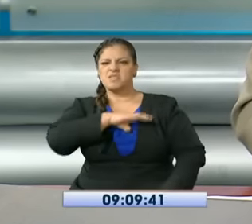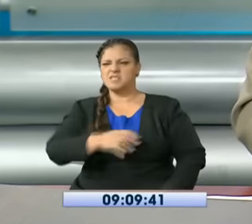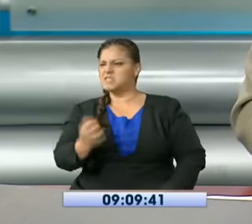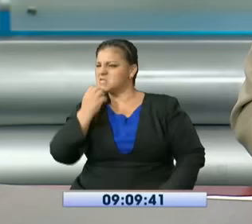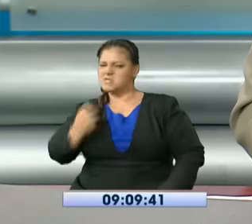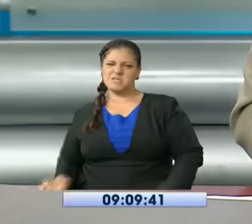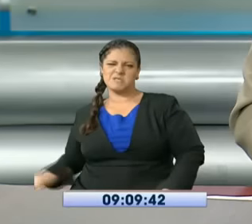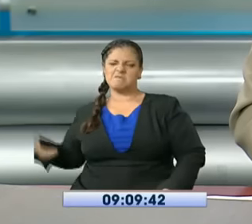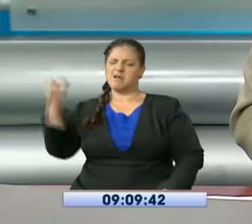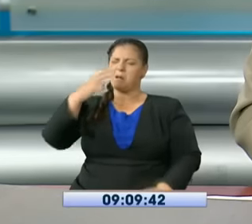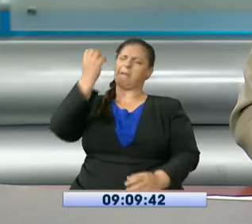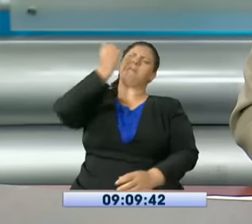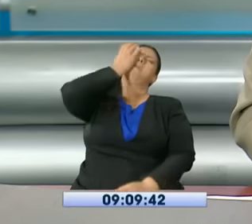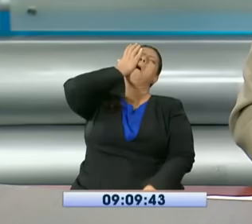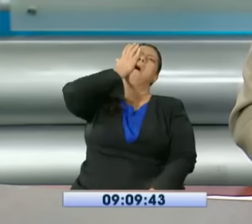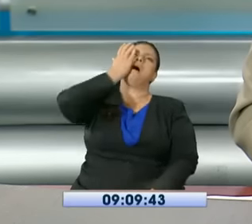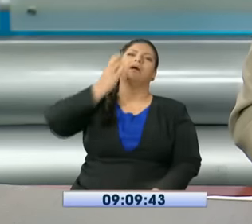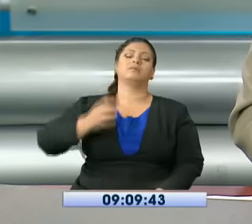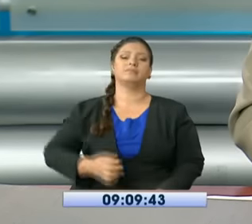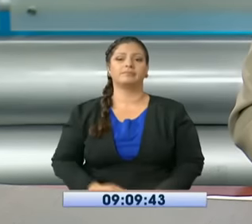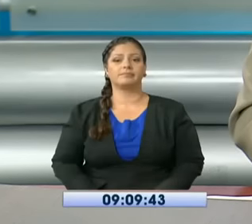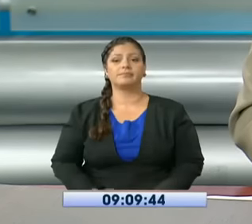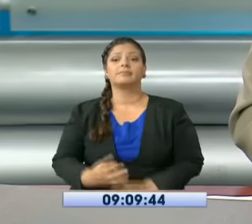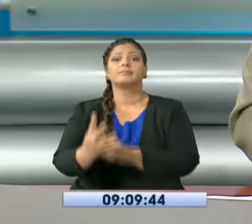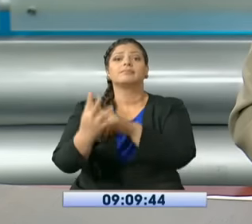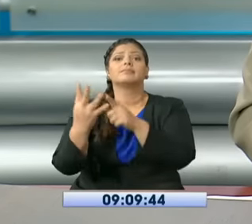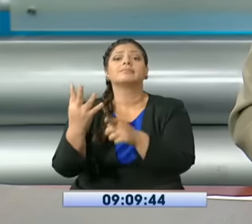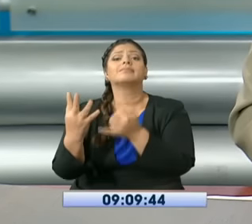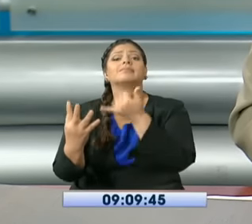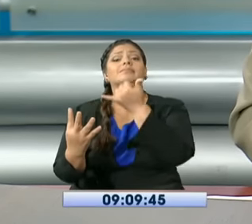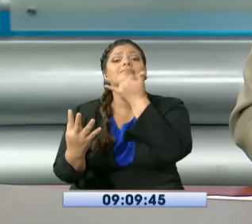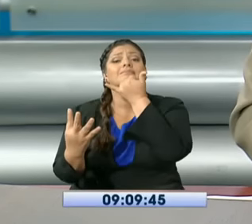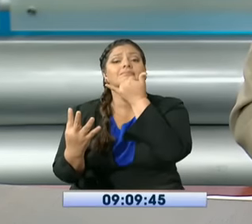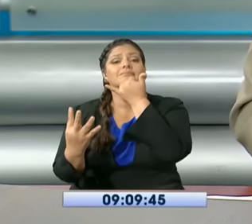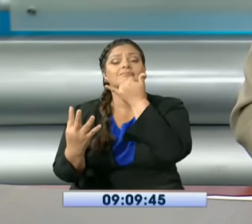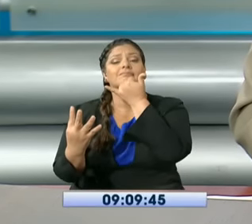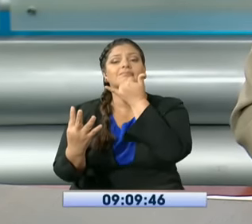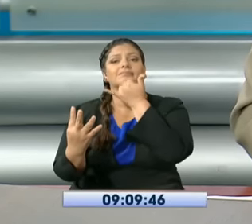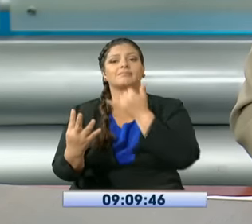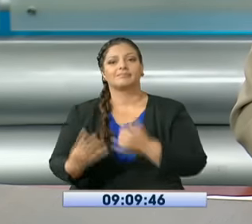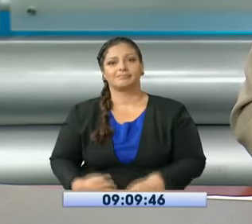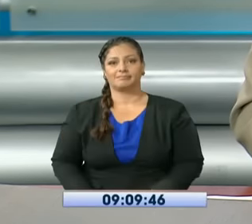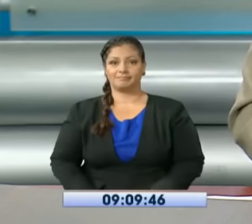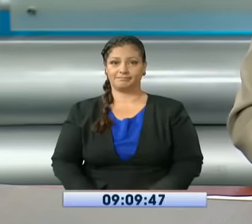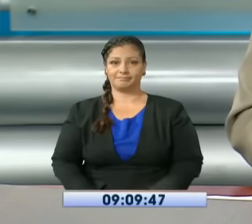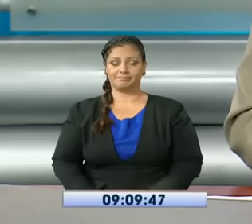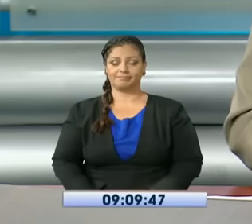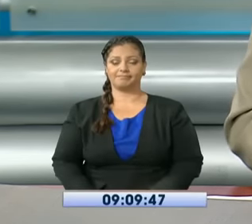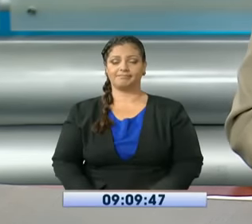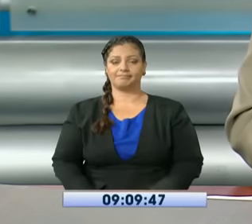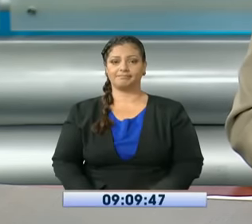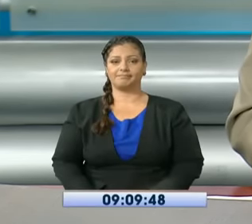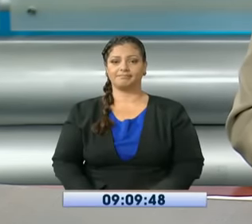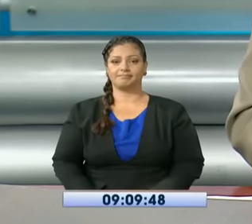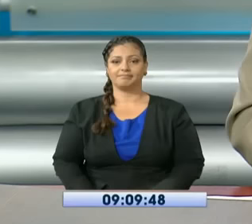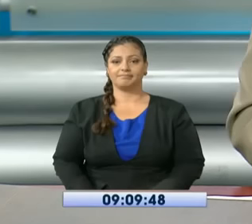que más agrava la situación es a un policía herido y daño en 2 unidades de transportación pública. Las